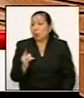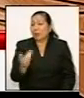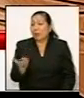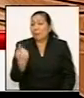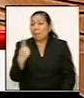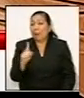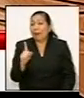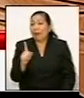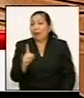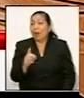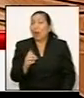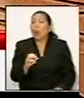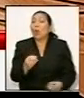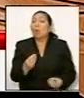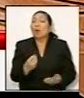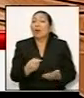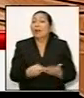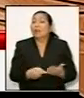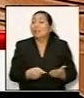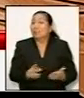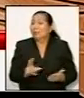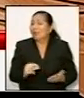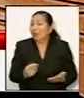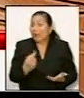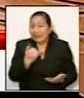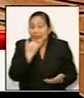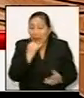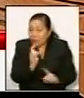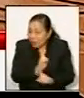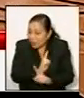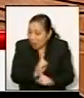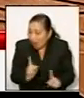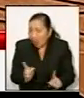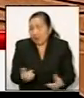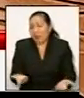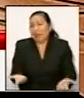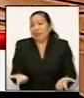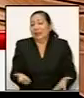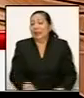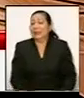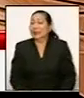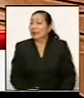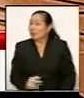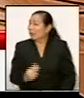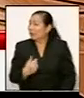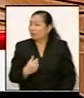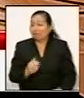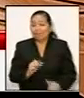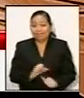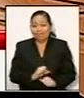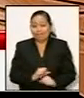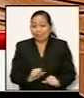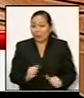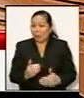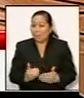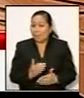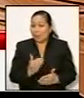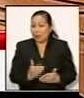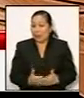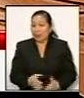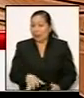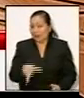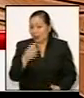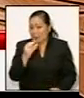para destacar cómo es que no hay que cometer estos errores el problema es que el error no debe causar un problema en el